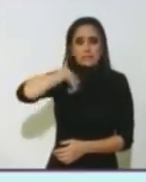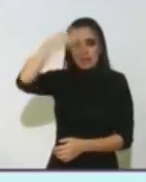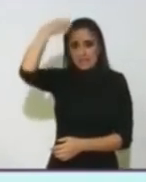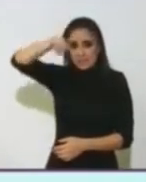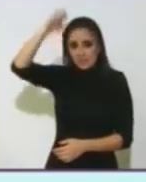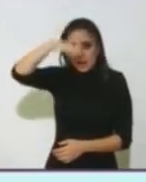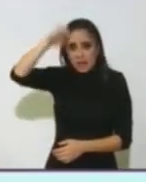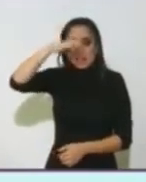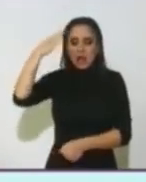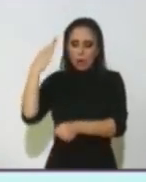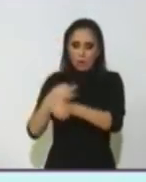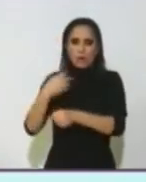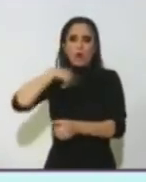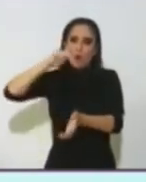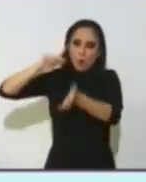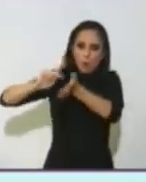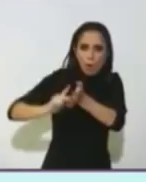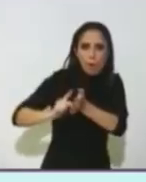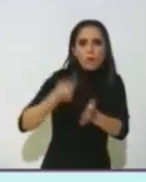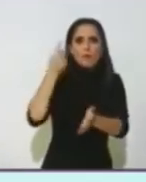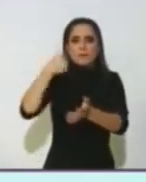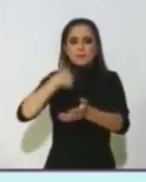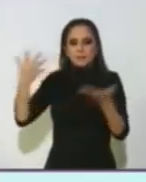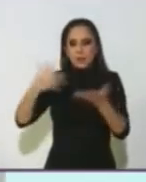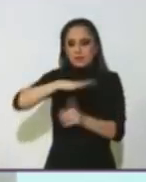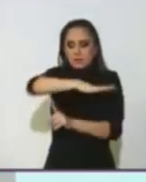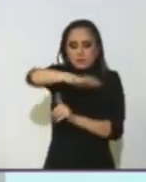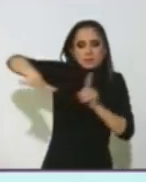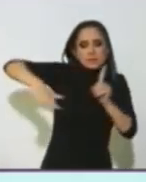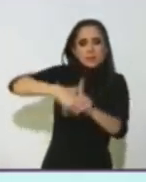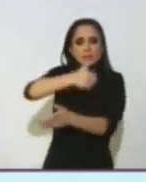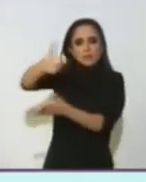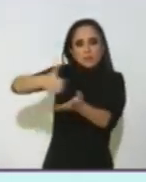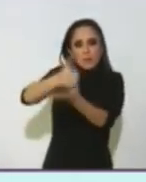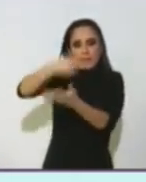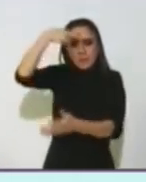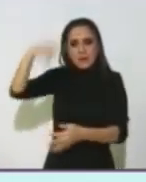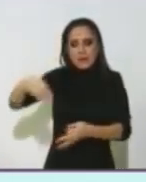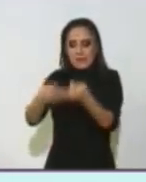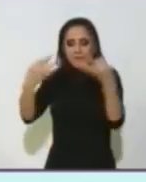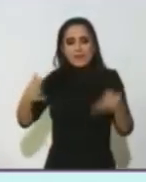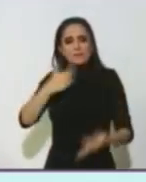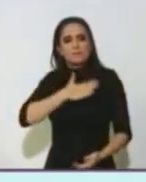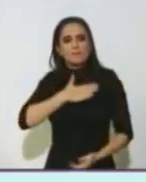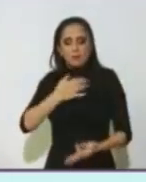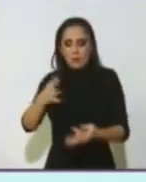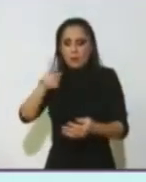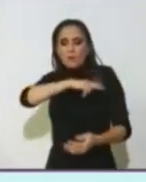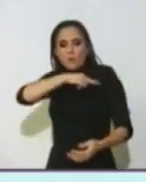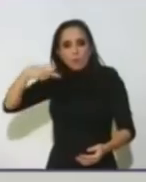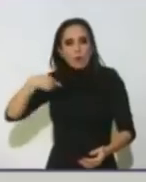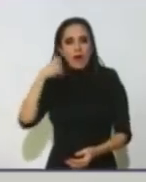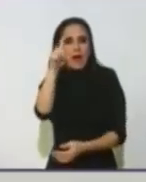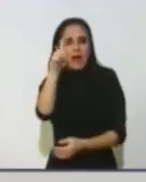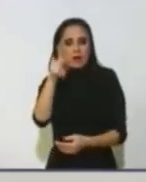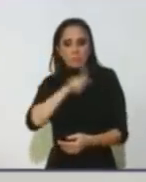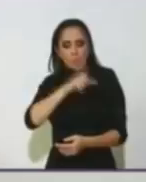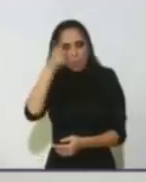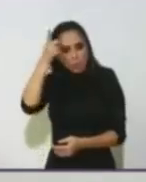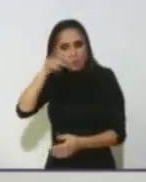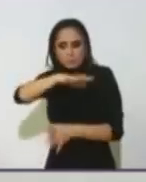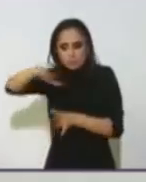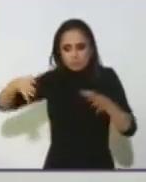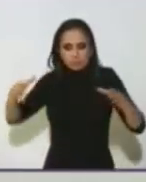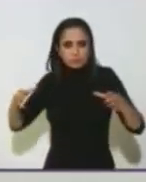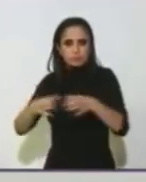navegar en esta ciudad lago ciudad anfibia nuestra tierra y nuestra agua gracias candidato